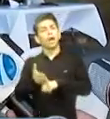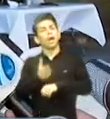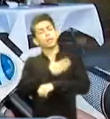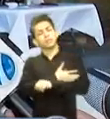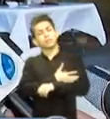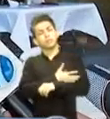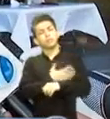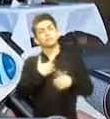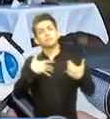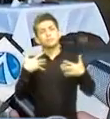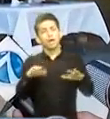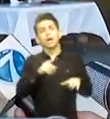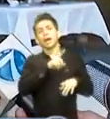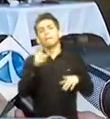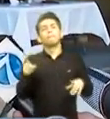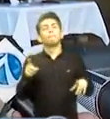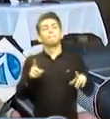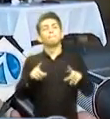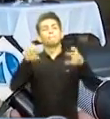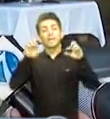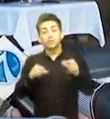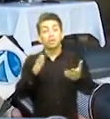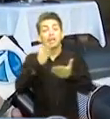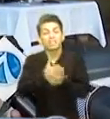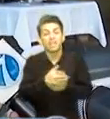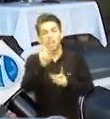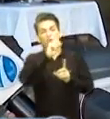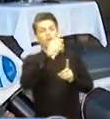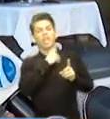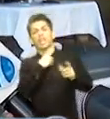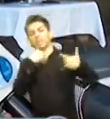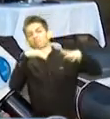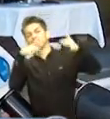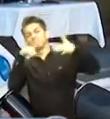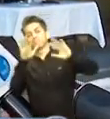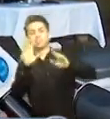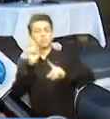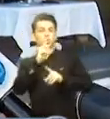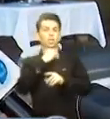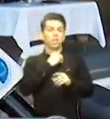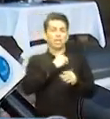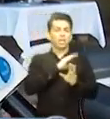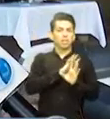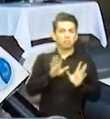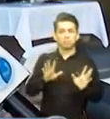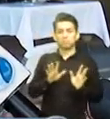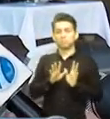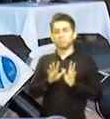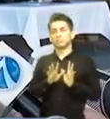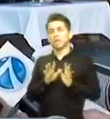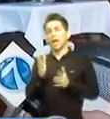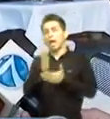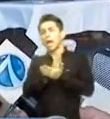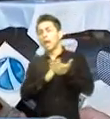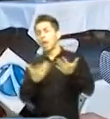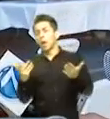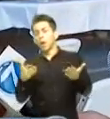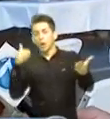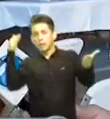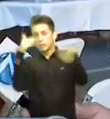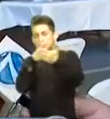de rechazo a vacunadores en algunas comunidades, en donde había amenazas